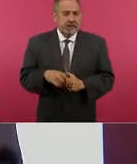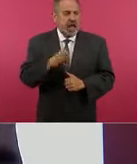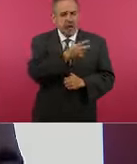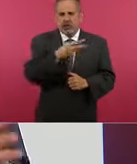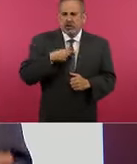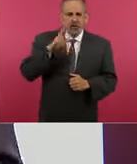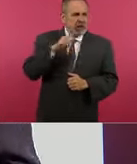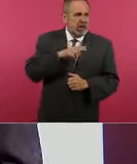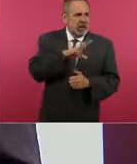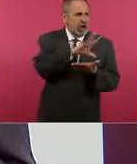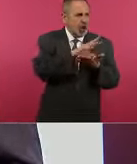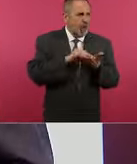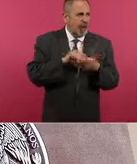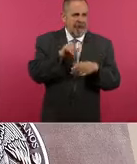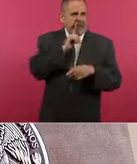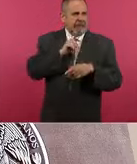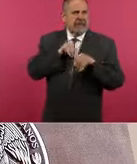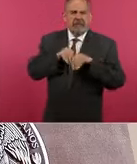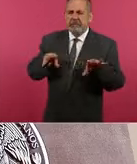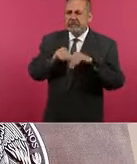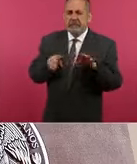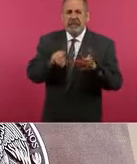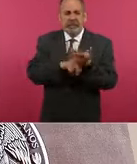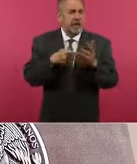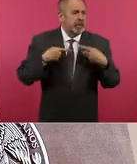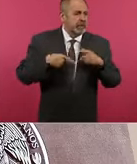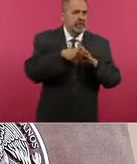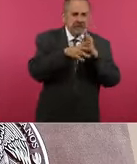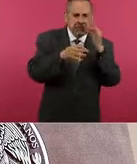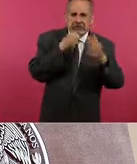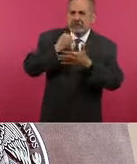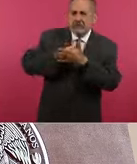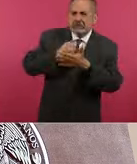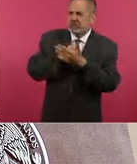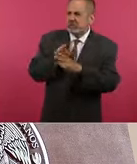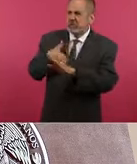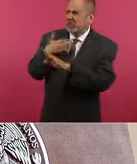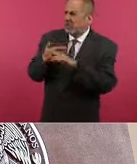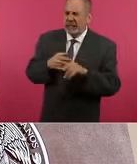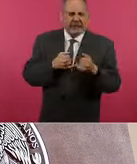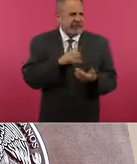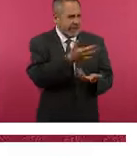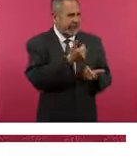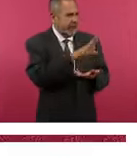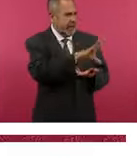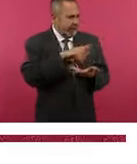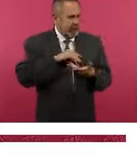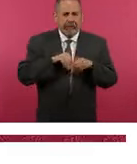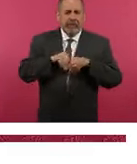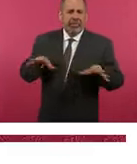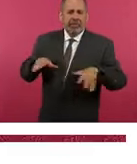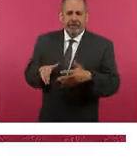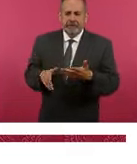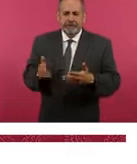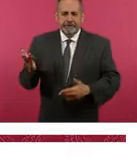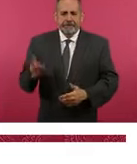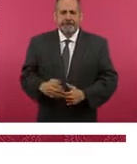voluntarios, medios, periodistas, activistas, opositores, quienes ya vimos